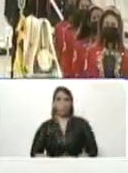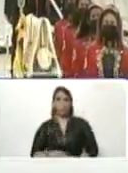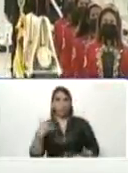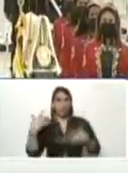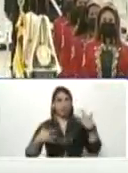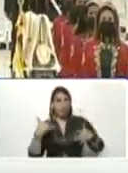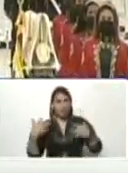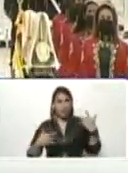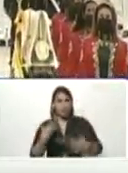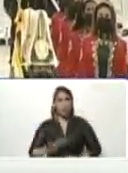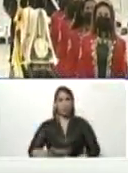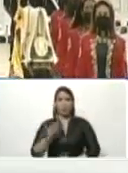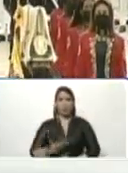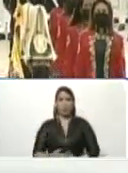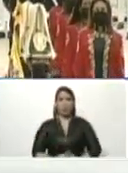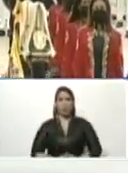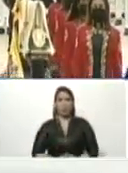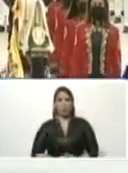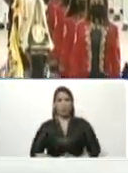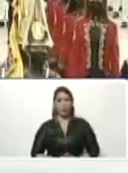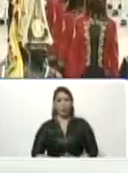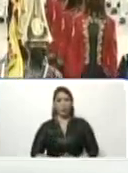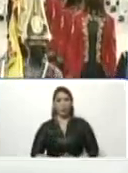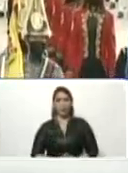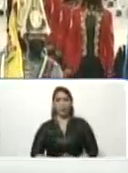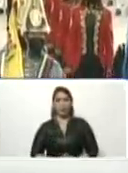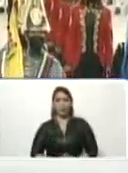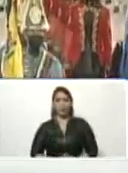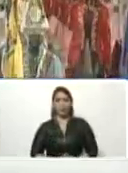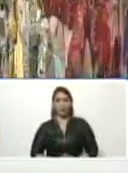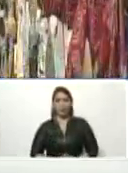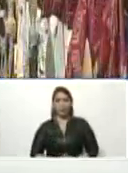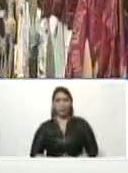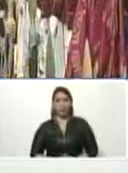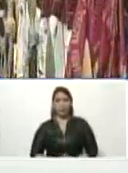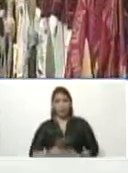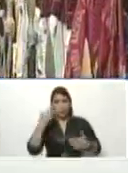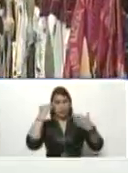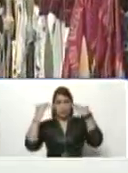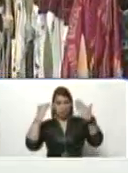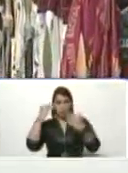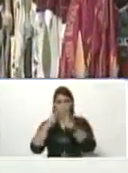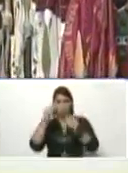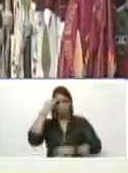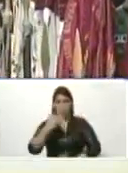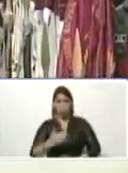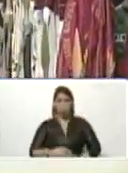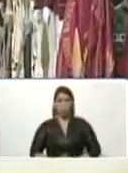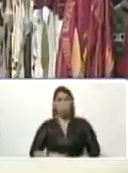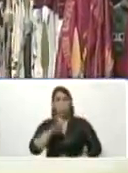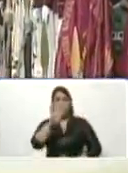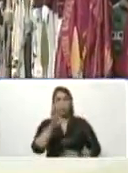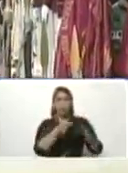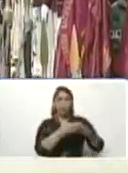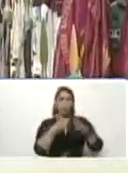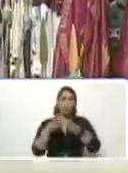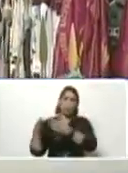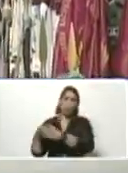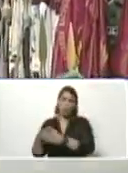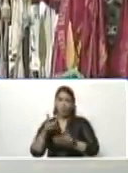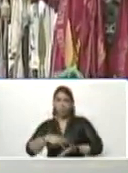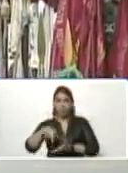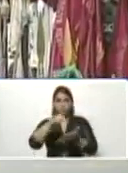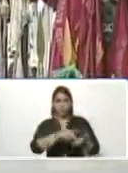significativo. Mi saludo a cadetes y oficiales de los cuatro componentes presentes